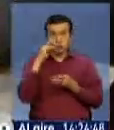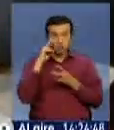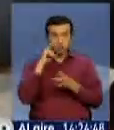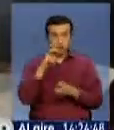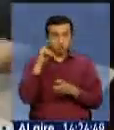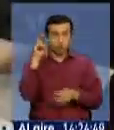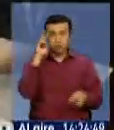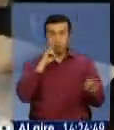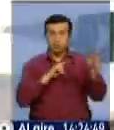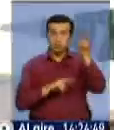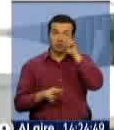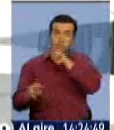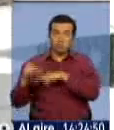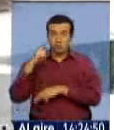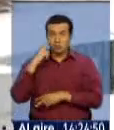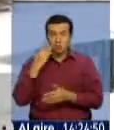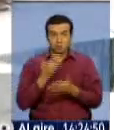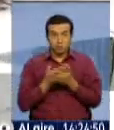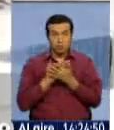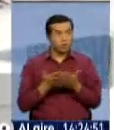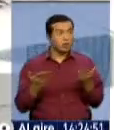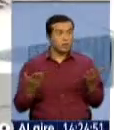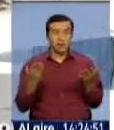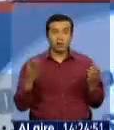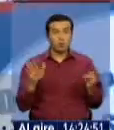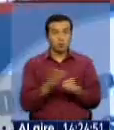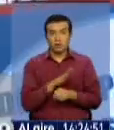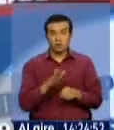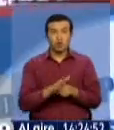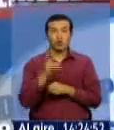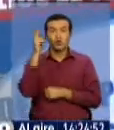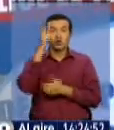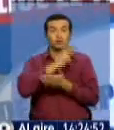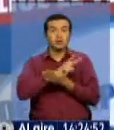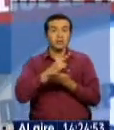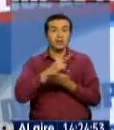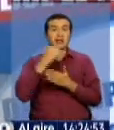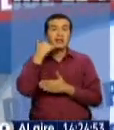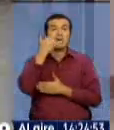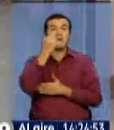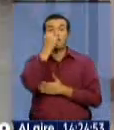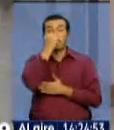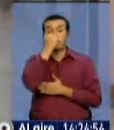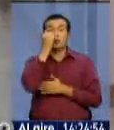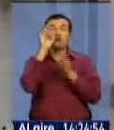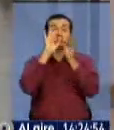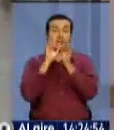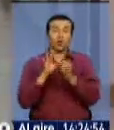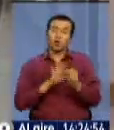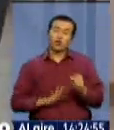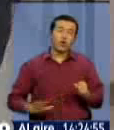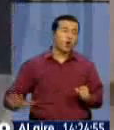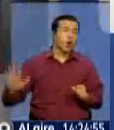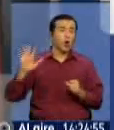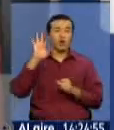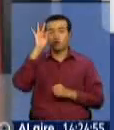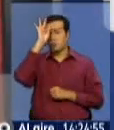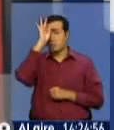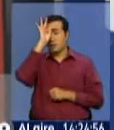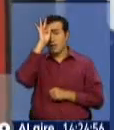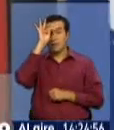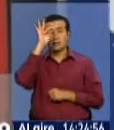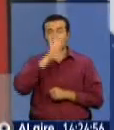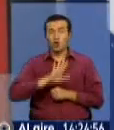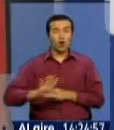el recorrido para evidenciar la medicina. En 2 semanas, el teléfono rojo estará instalado en todos los hospitales del IES